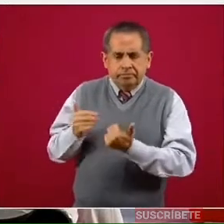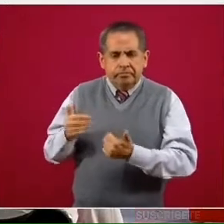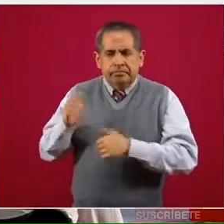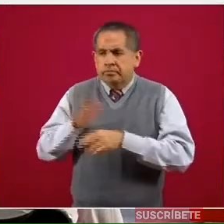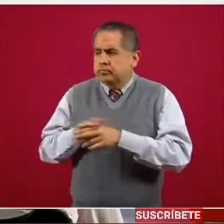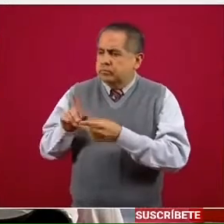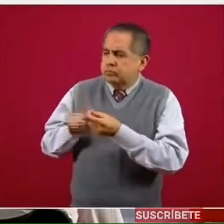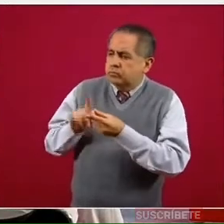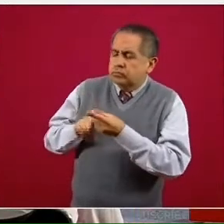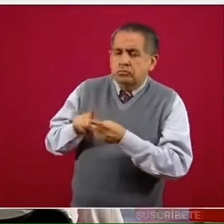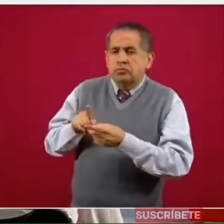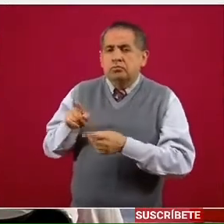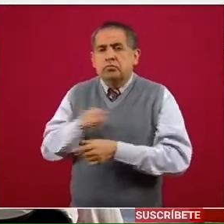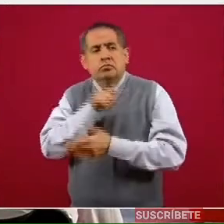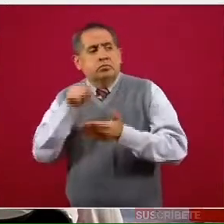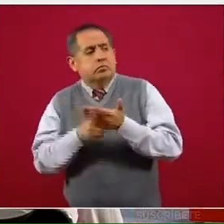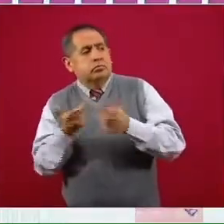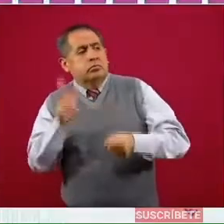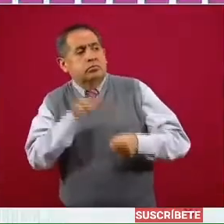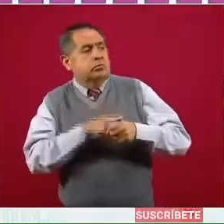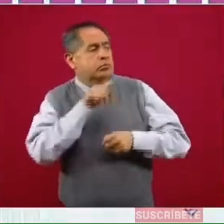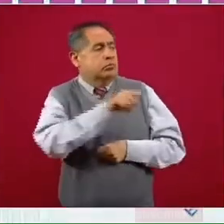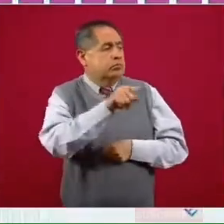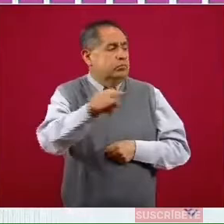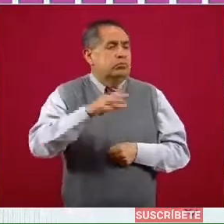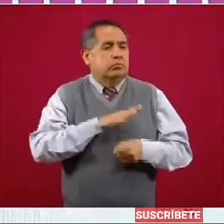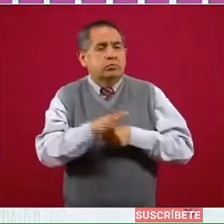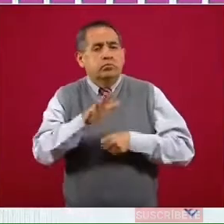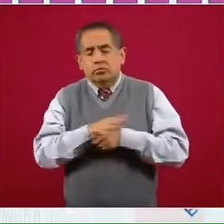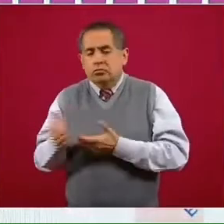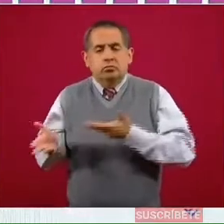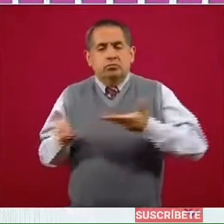orientar dónde hay una unidad de salud disponible.